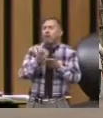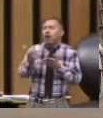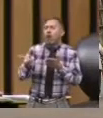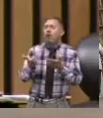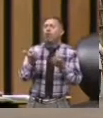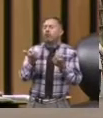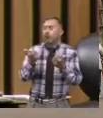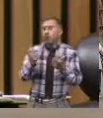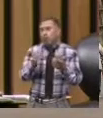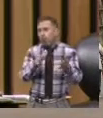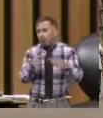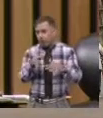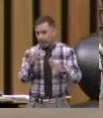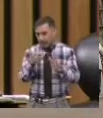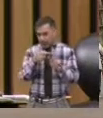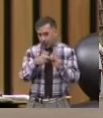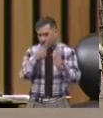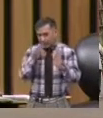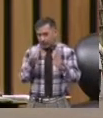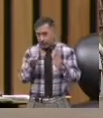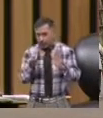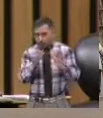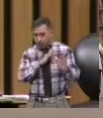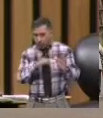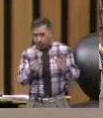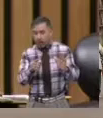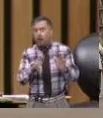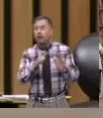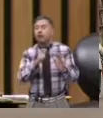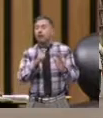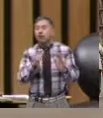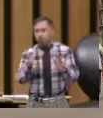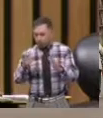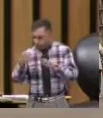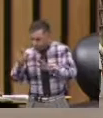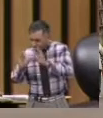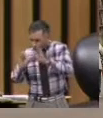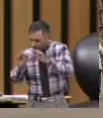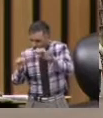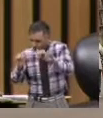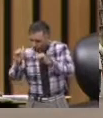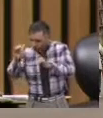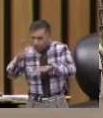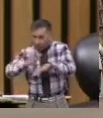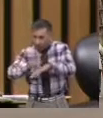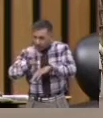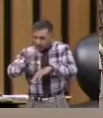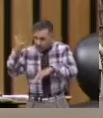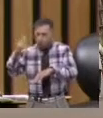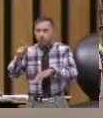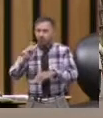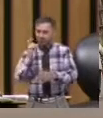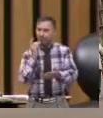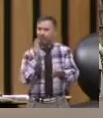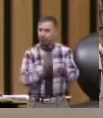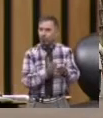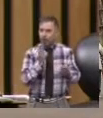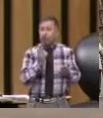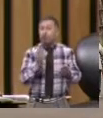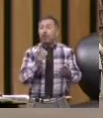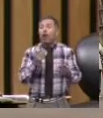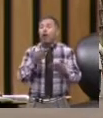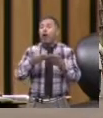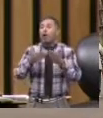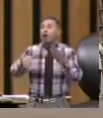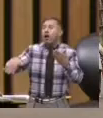se oculta un gasto se le imputará el costo más alto encontrado en las cotizaciones. Y el mayor precio de los influencers detectado en el